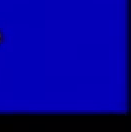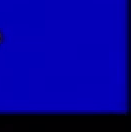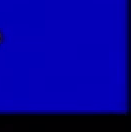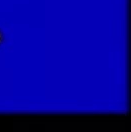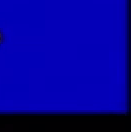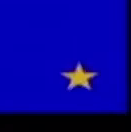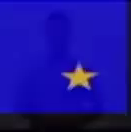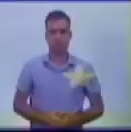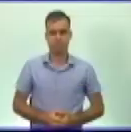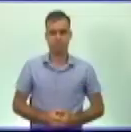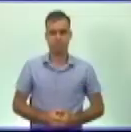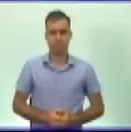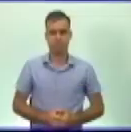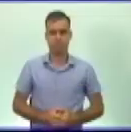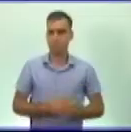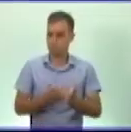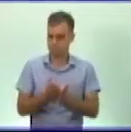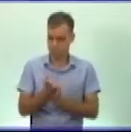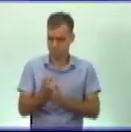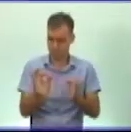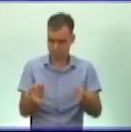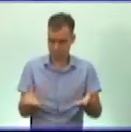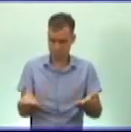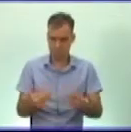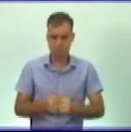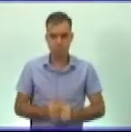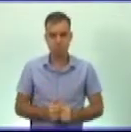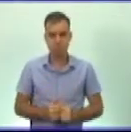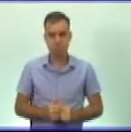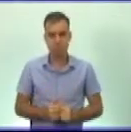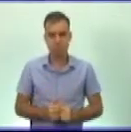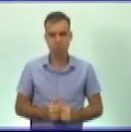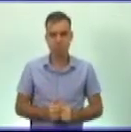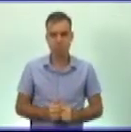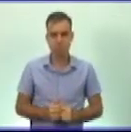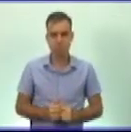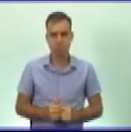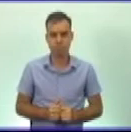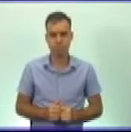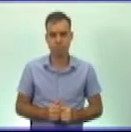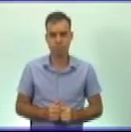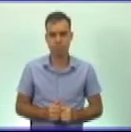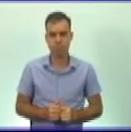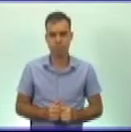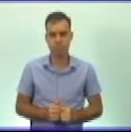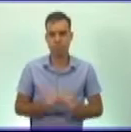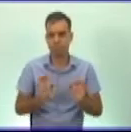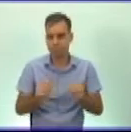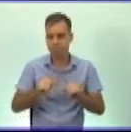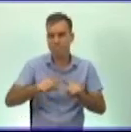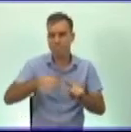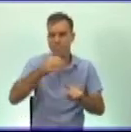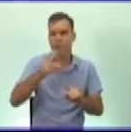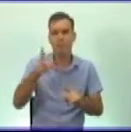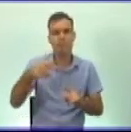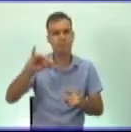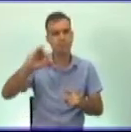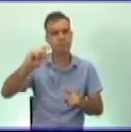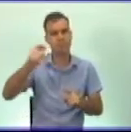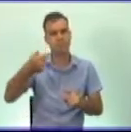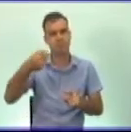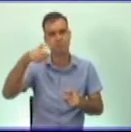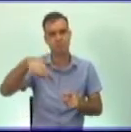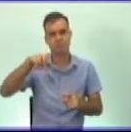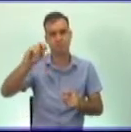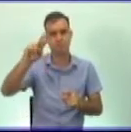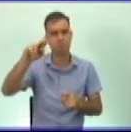Bien, podemos continuar. Para hallar la longitud de ED, que vamos a aplicar el teorema de Pitágoras, por supuesto, ¿verdad? Porque los